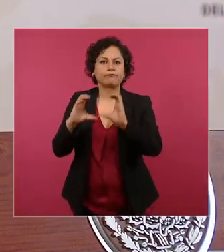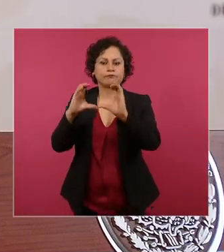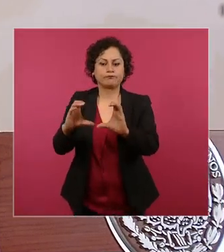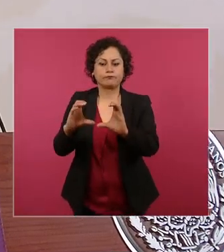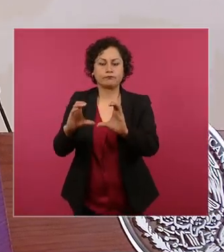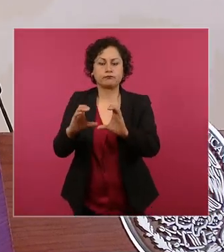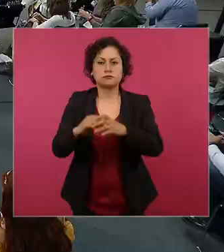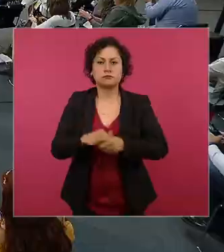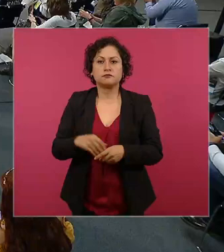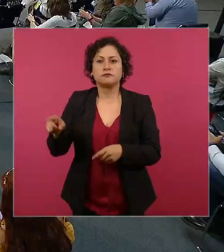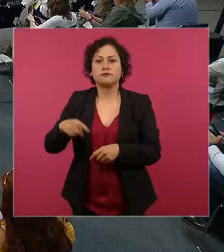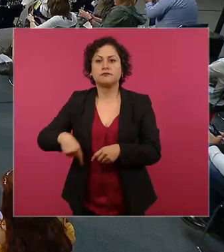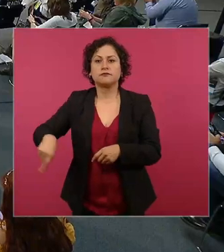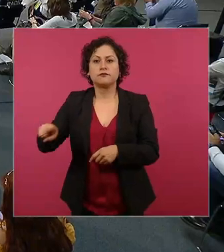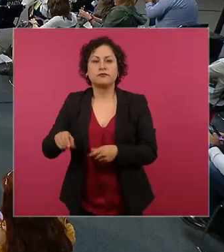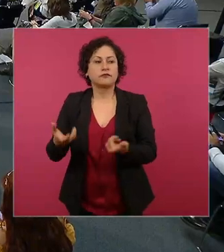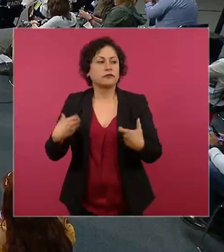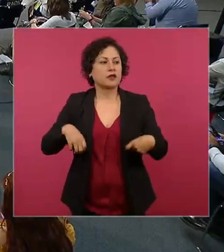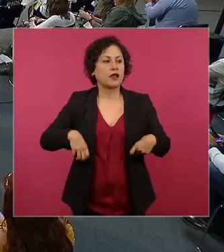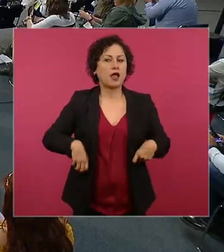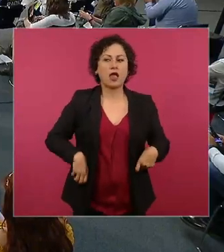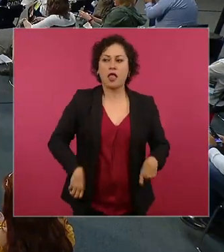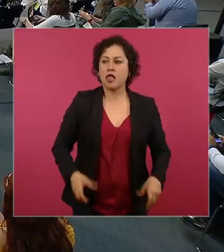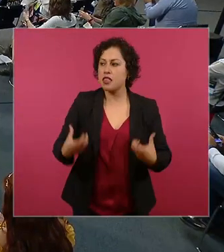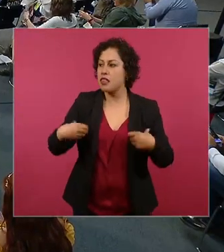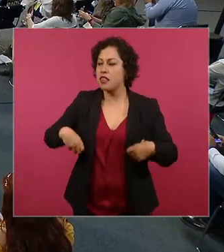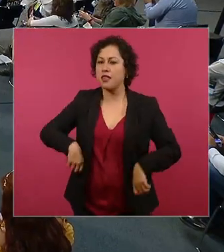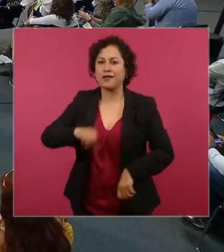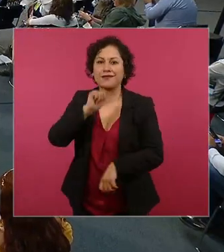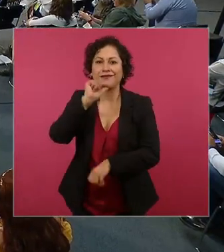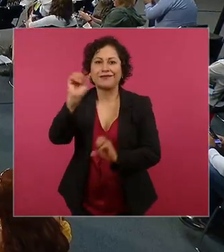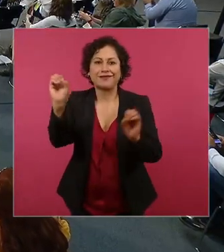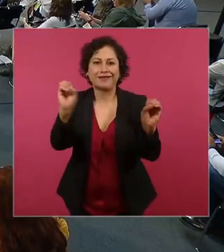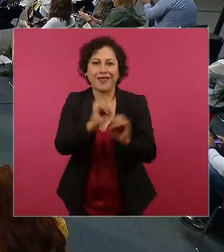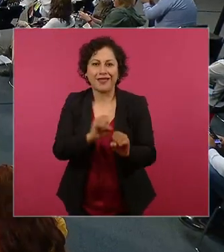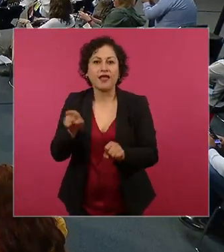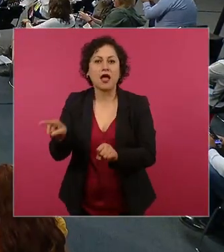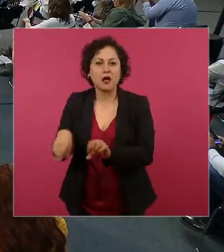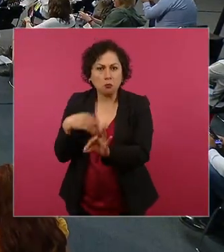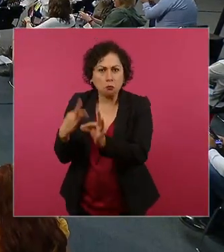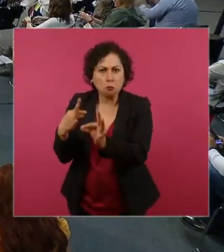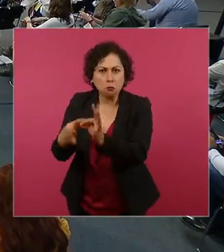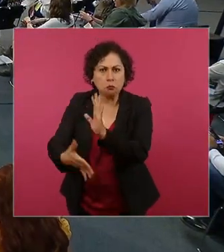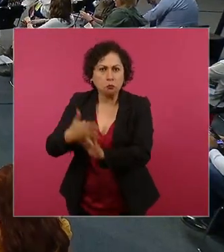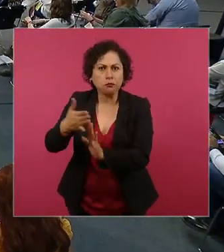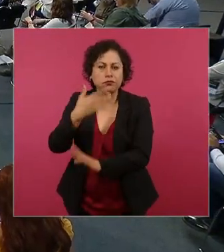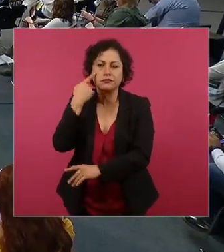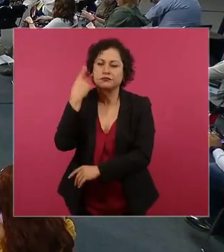nadie se roba un centavo y miren lo que hacen.